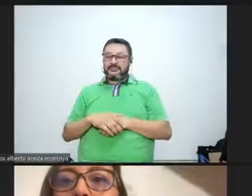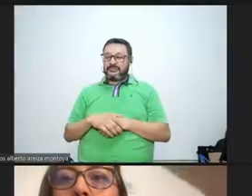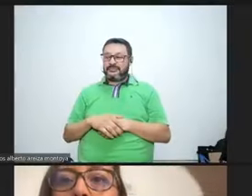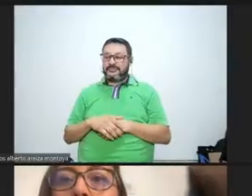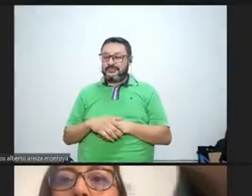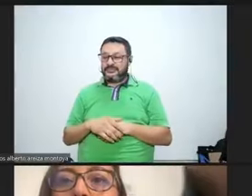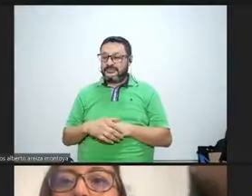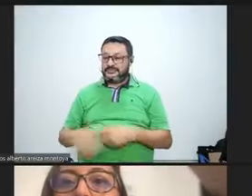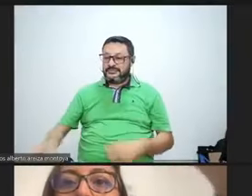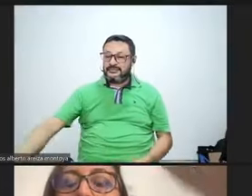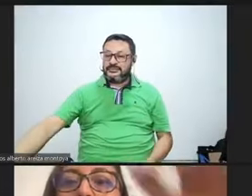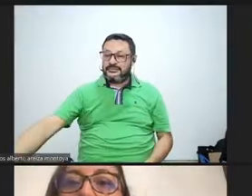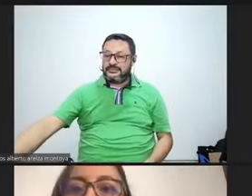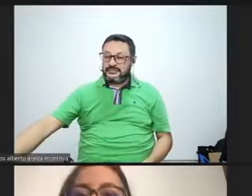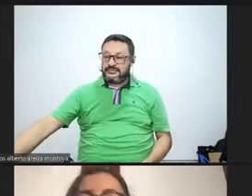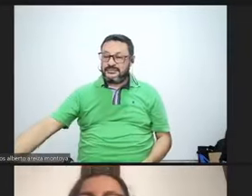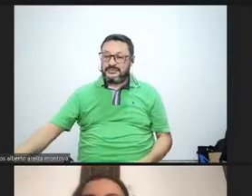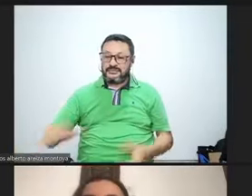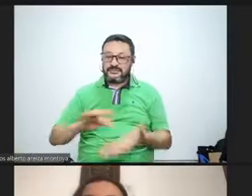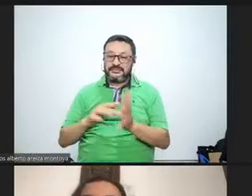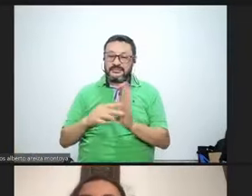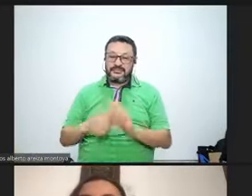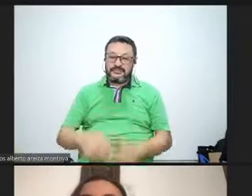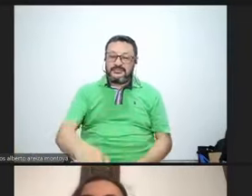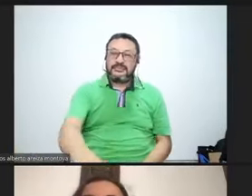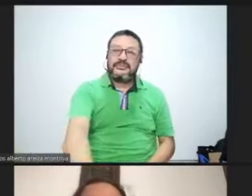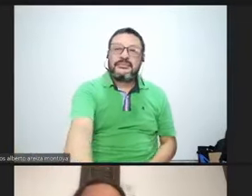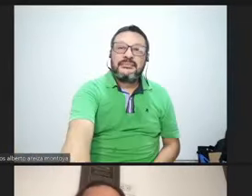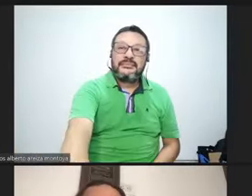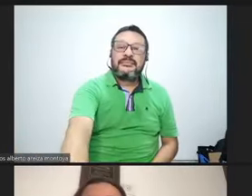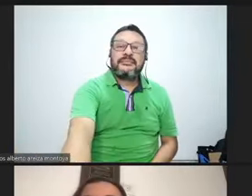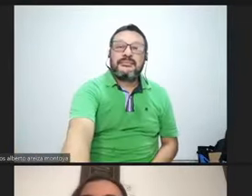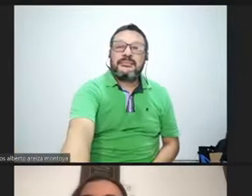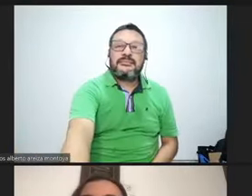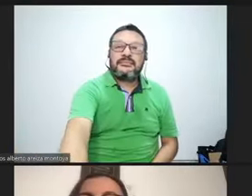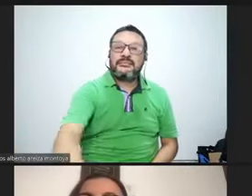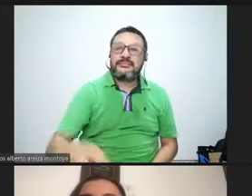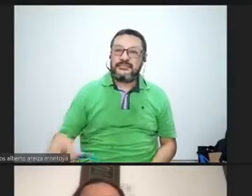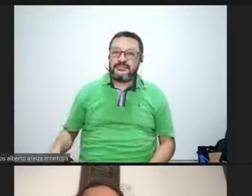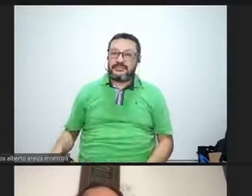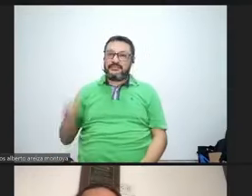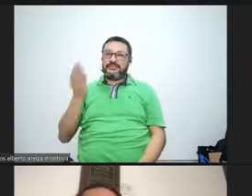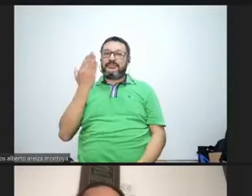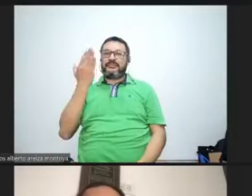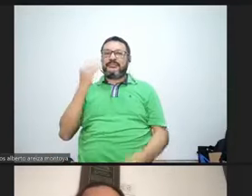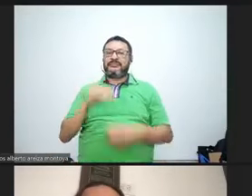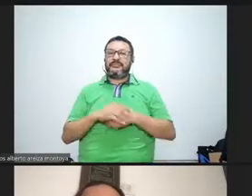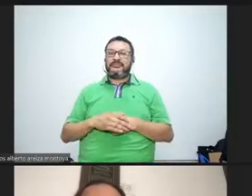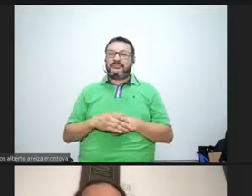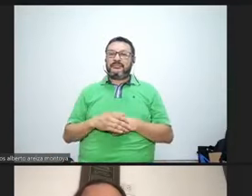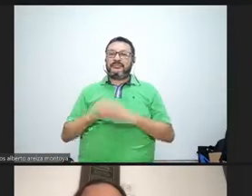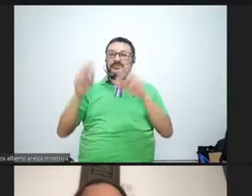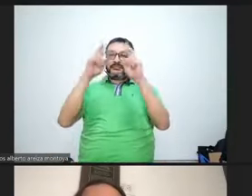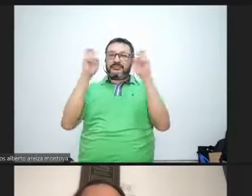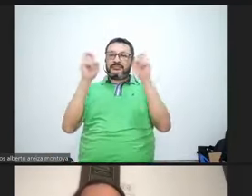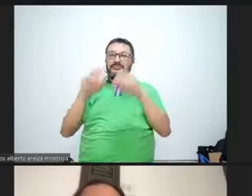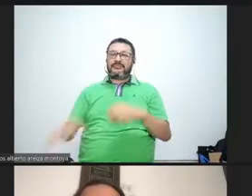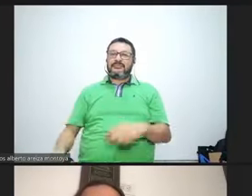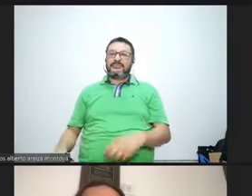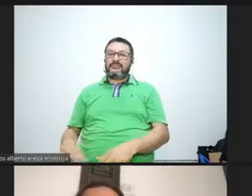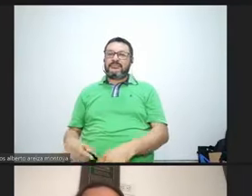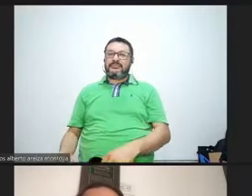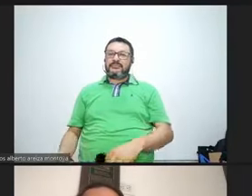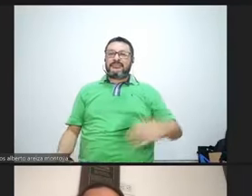actividad casi que complementaria que les sirve. Ayer precisamente en ese homenaje hablábamos sobre eso, en el homenaje a Baltasar